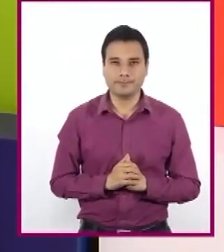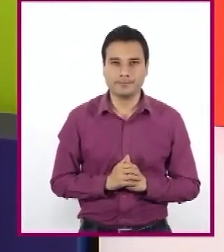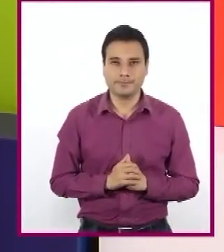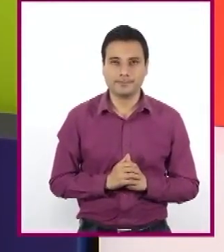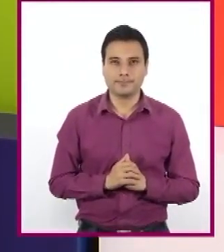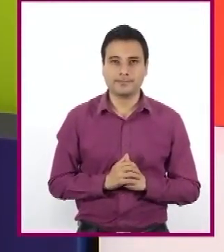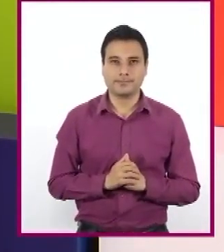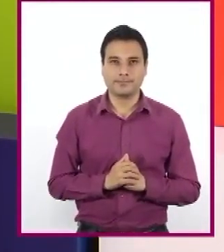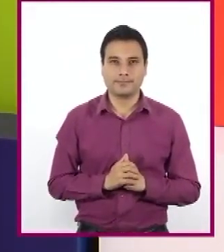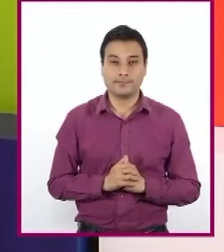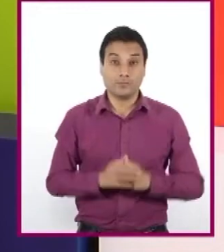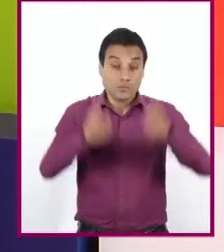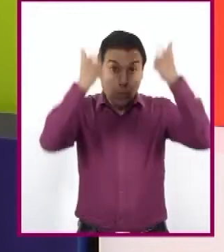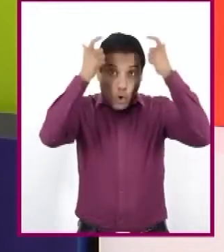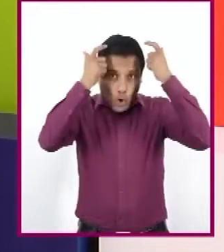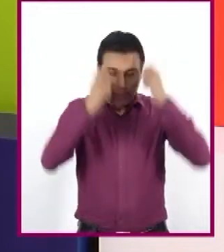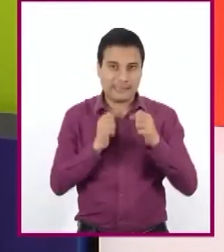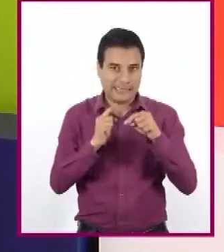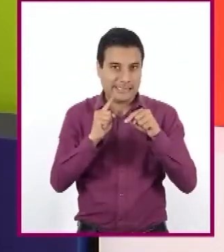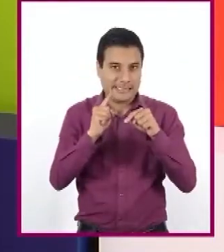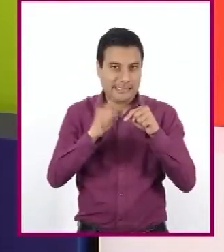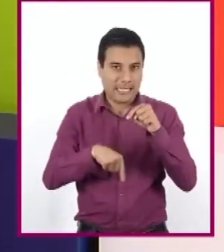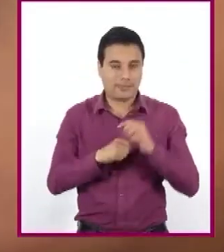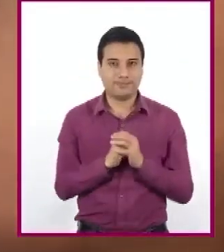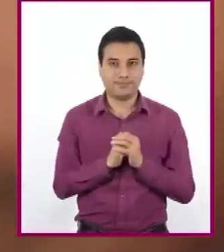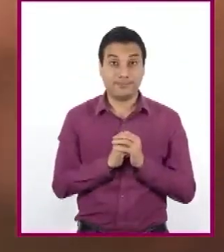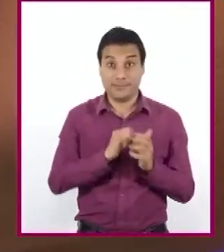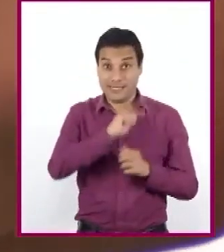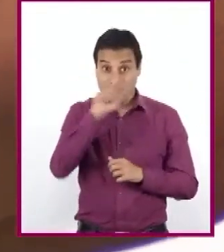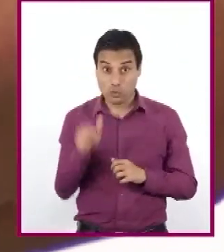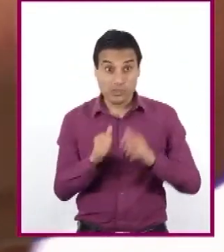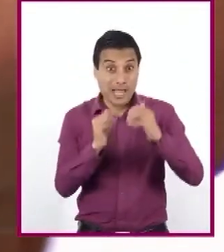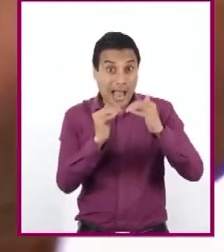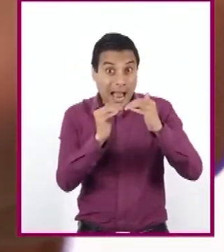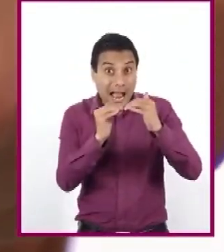La corola hay que quitarla y en la parte baja